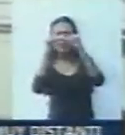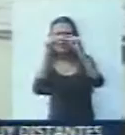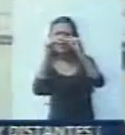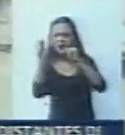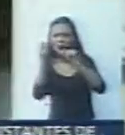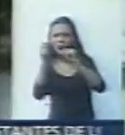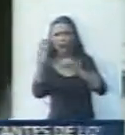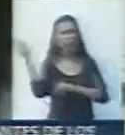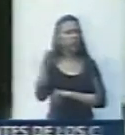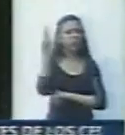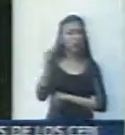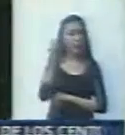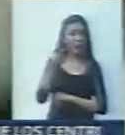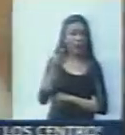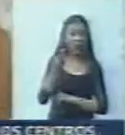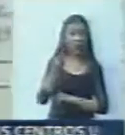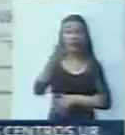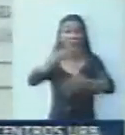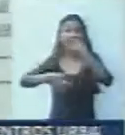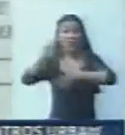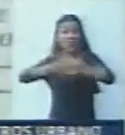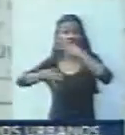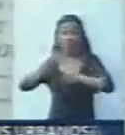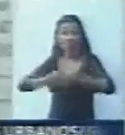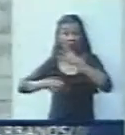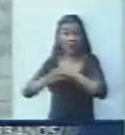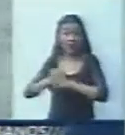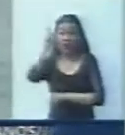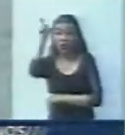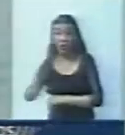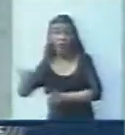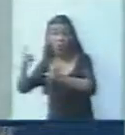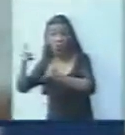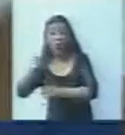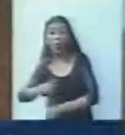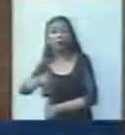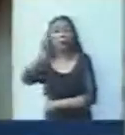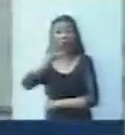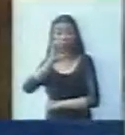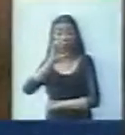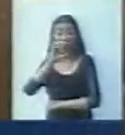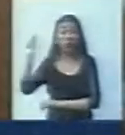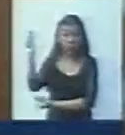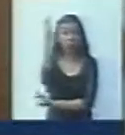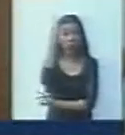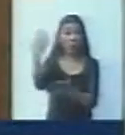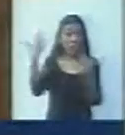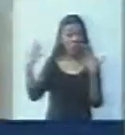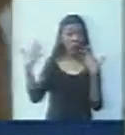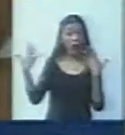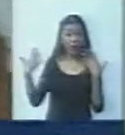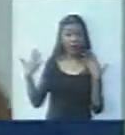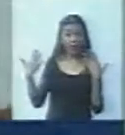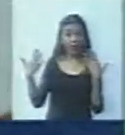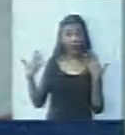inclusive puede morir alguien. Entonces, por eso es que este señor, yo no entiendo por qué va a cuestionar cosas que ya han pasado y que él